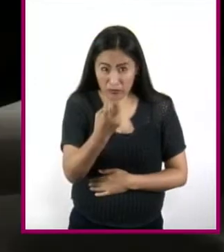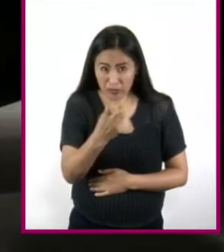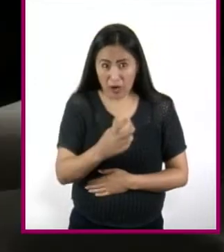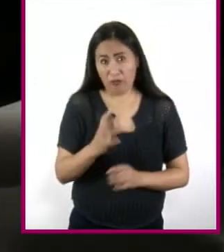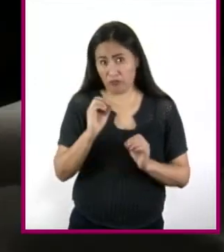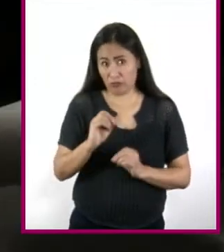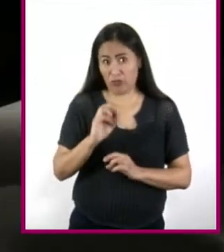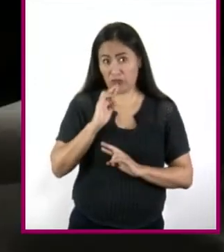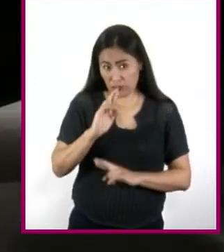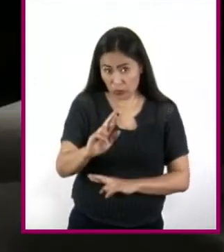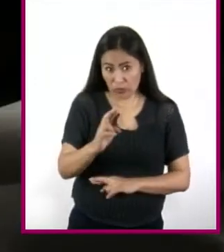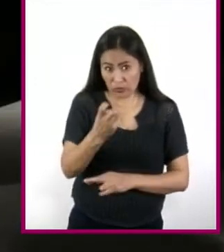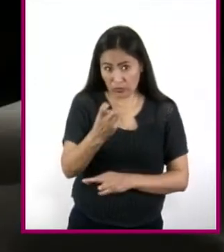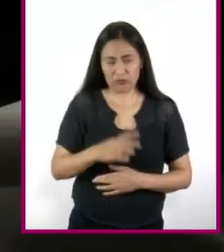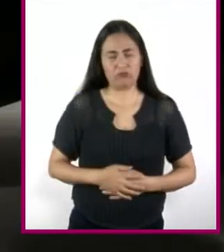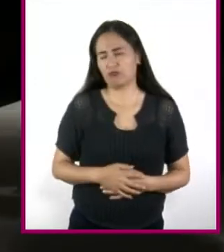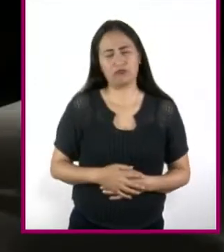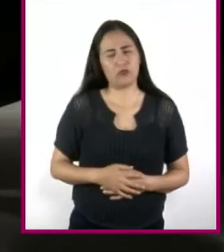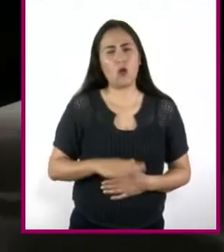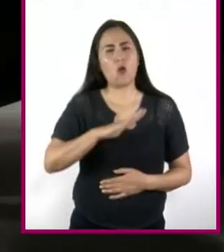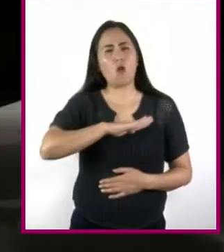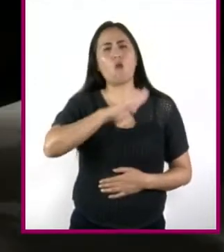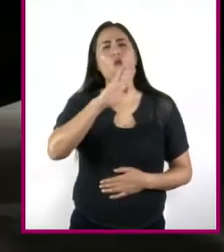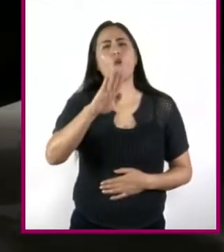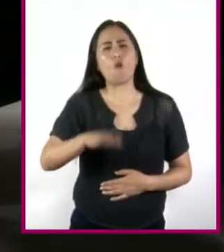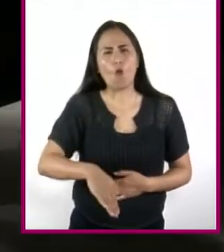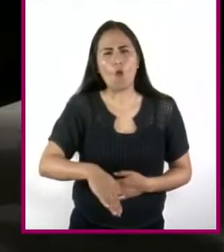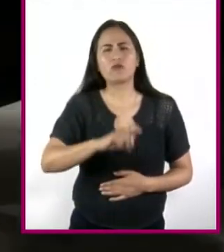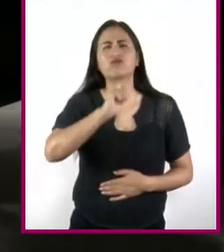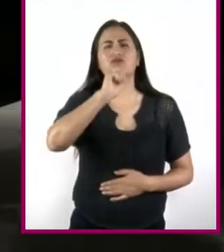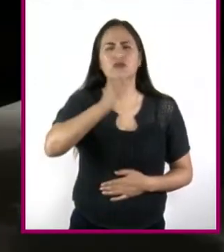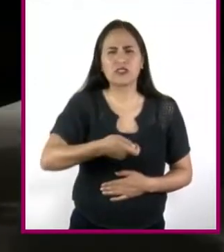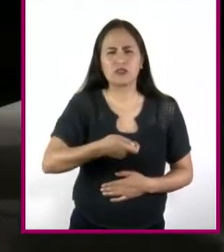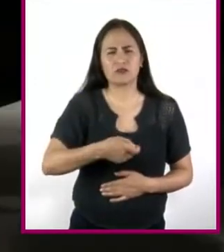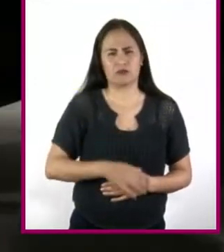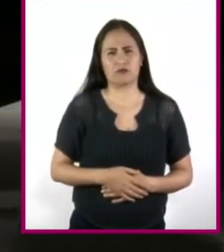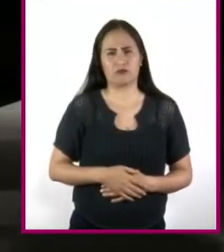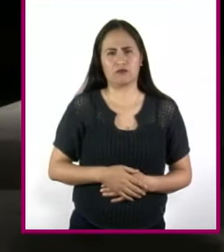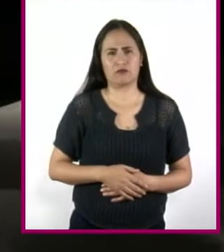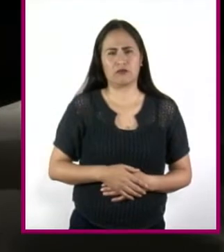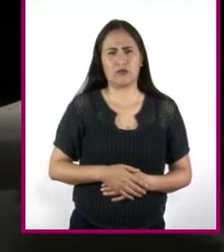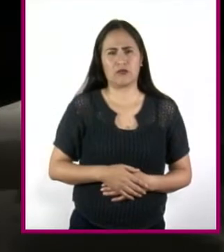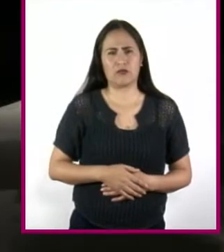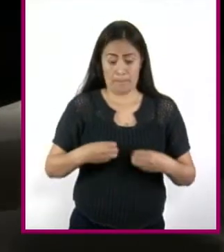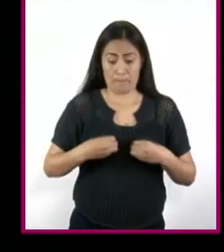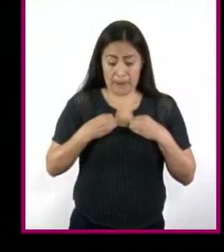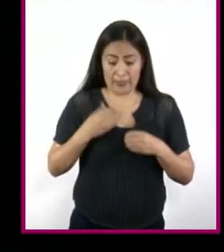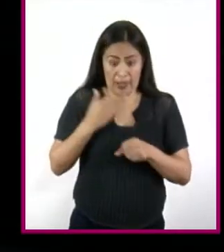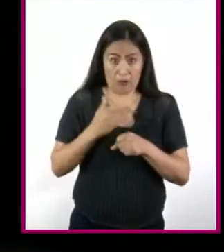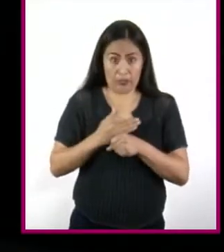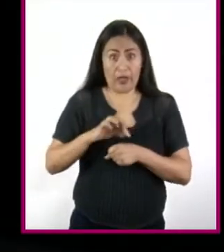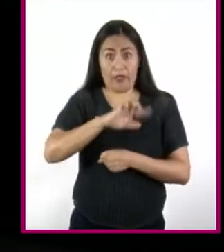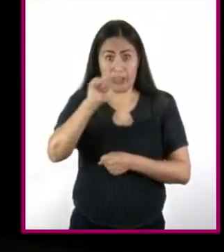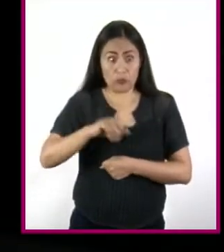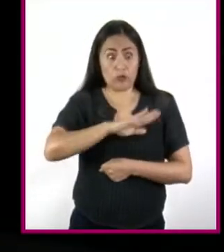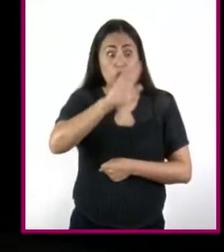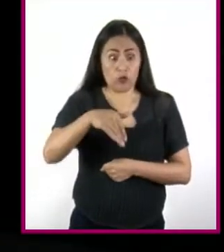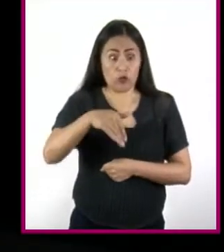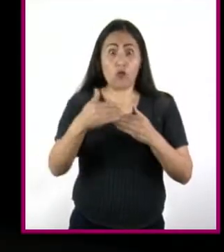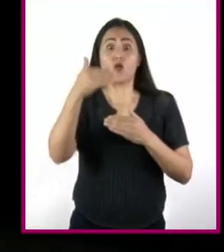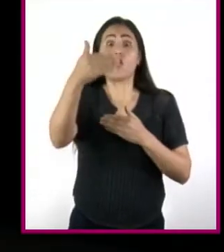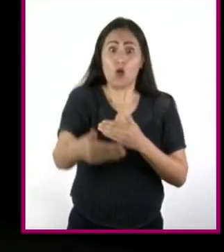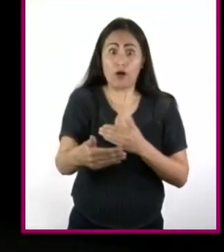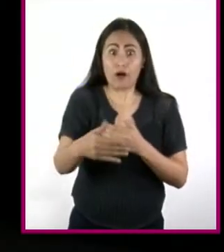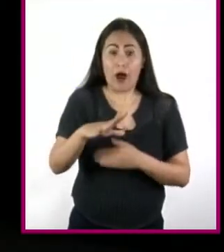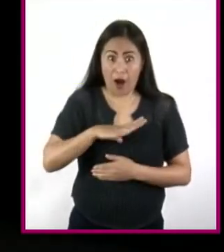Si preguntamos qué es la muerte, quizá queramos saber si hay algo después de esta vida. Cuando preguntamos